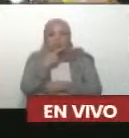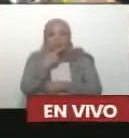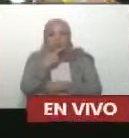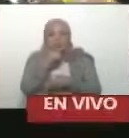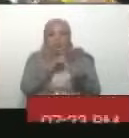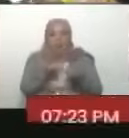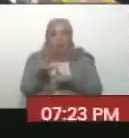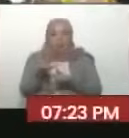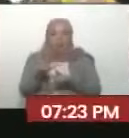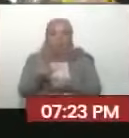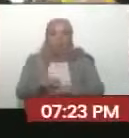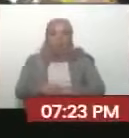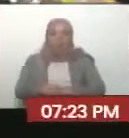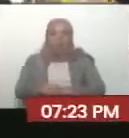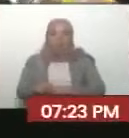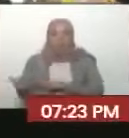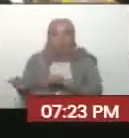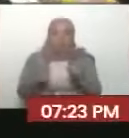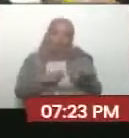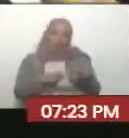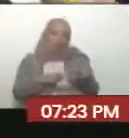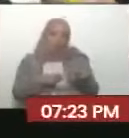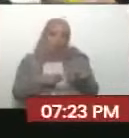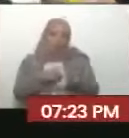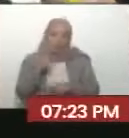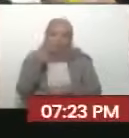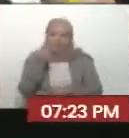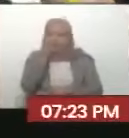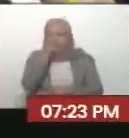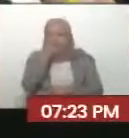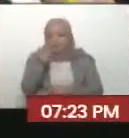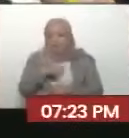¡Guapata! ¡Guapata!